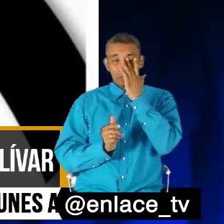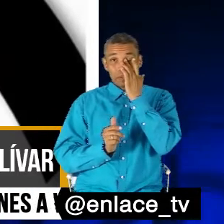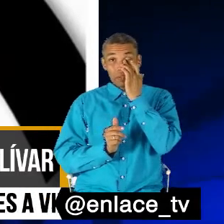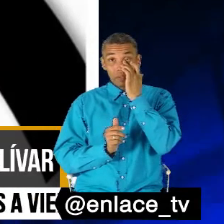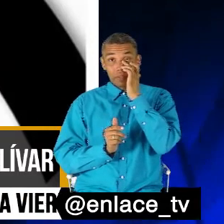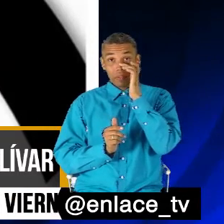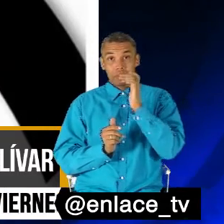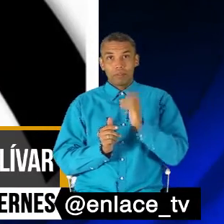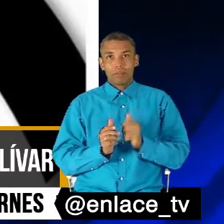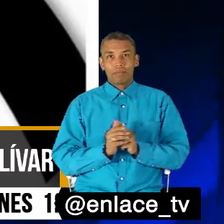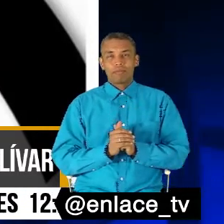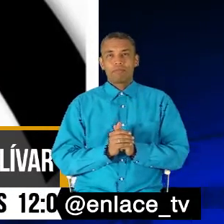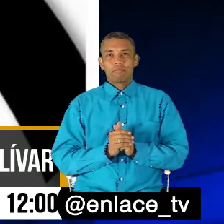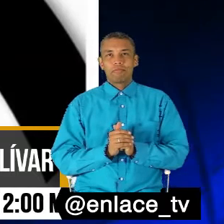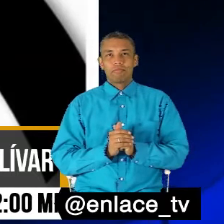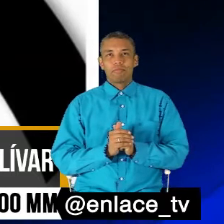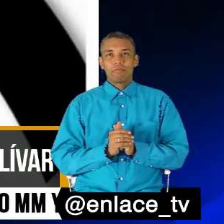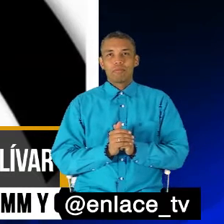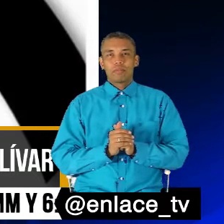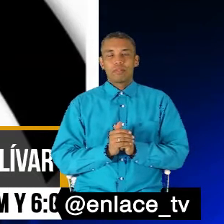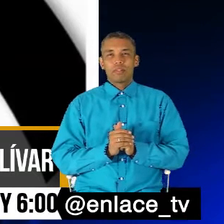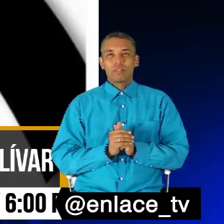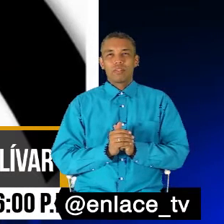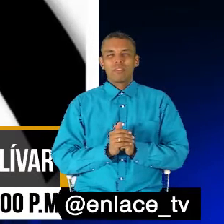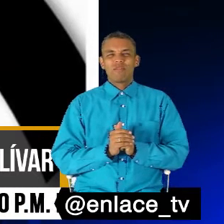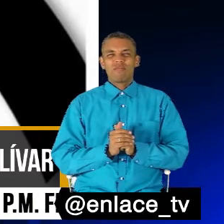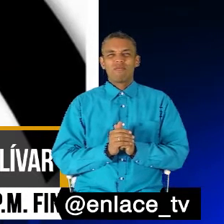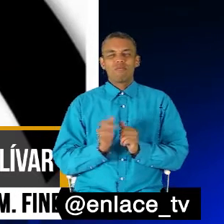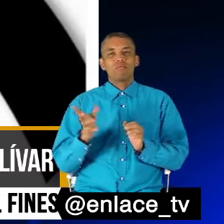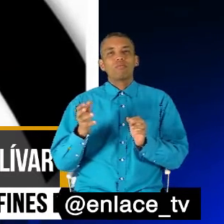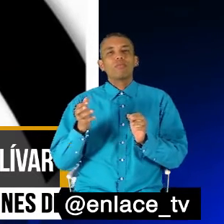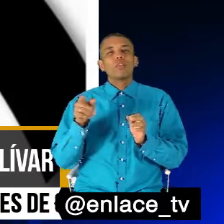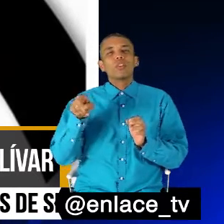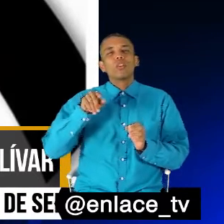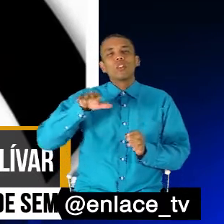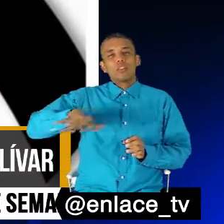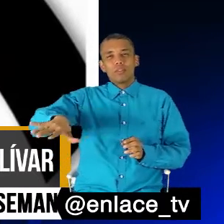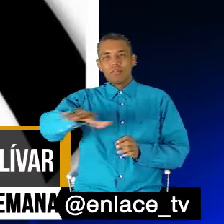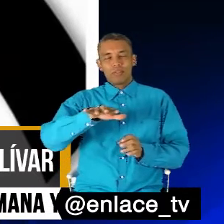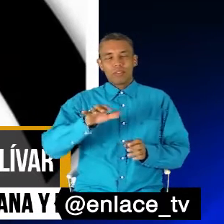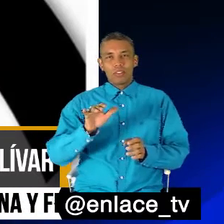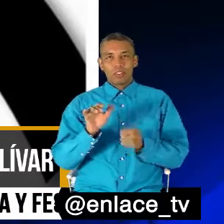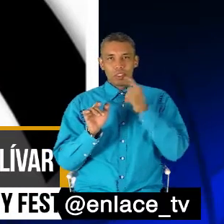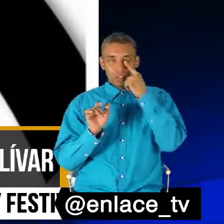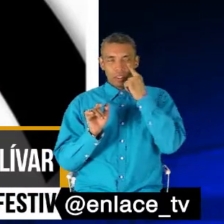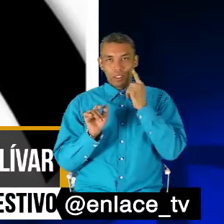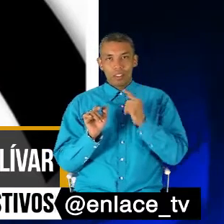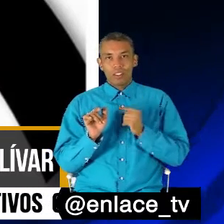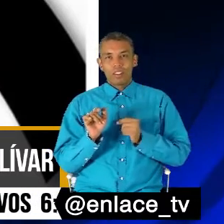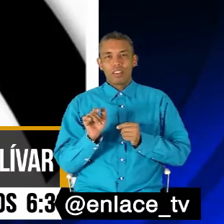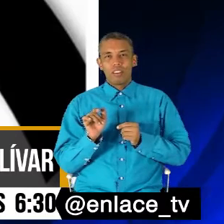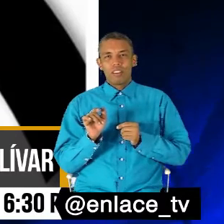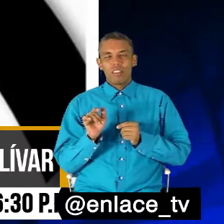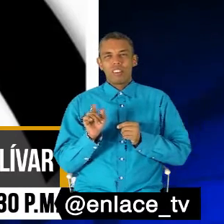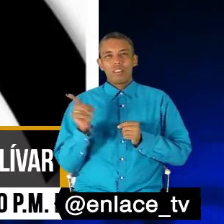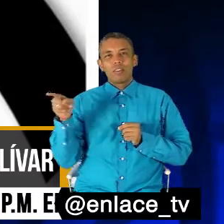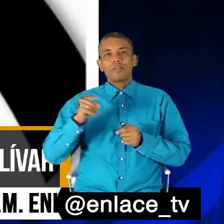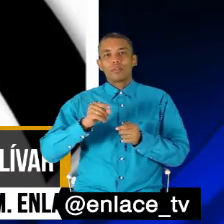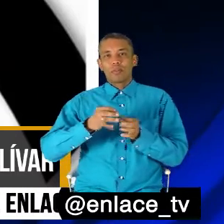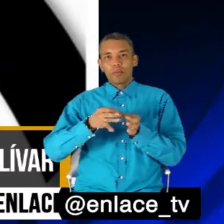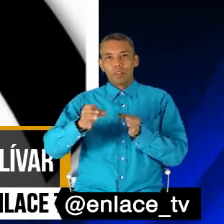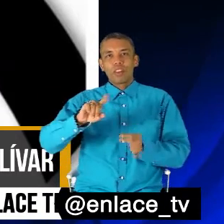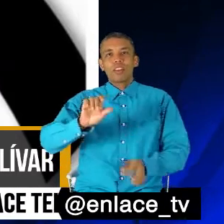esta jurisdicción. Es la situación que se registra en el municipio, en un corregimiento de Santa Rosa en